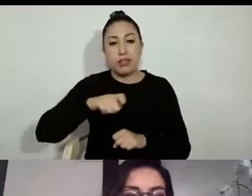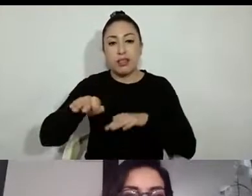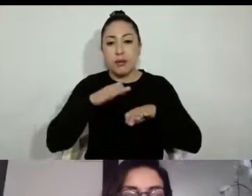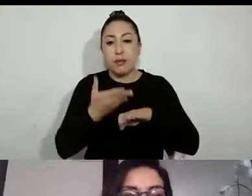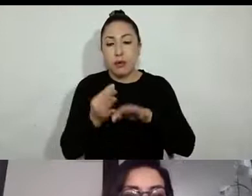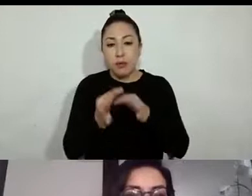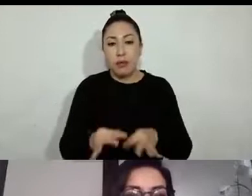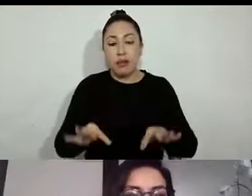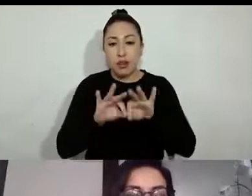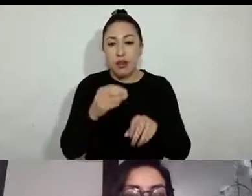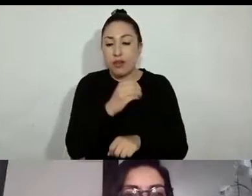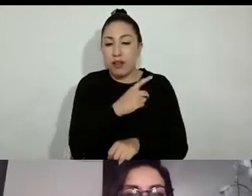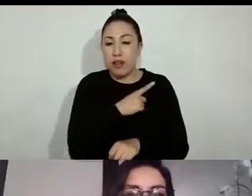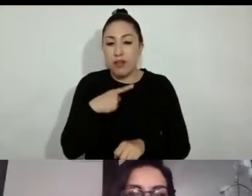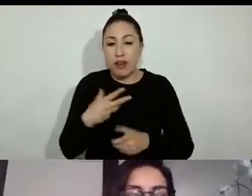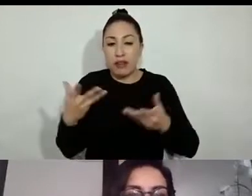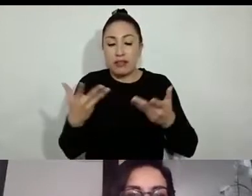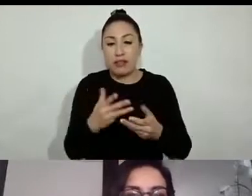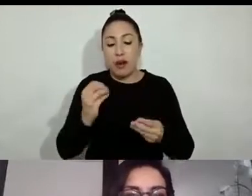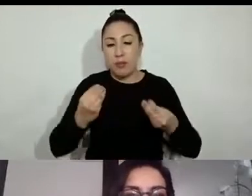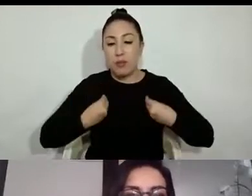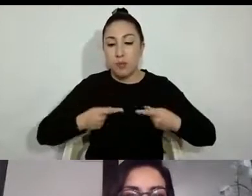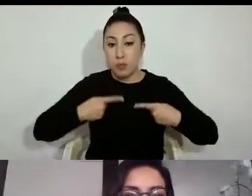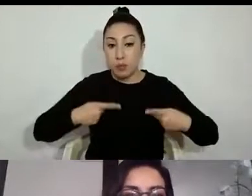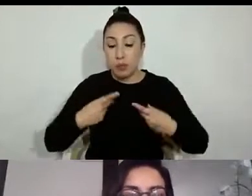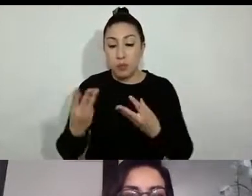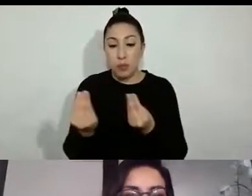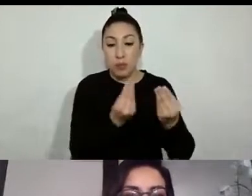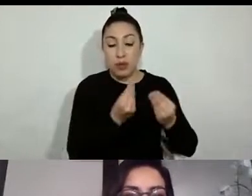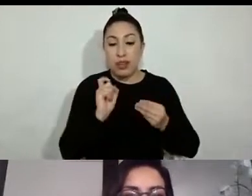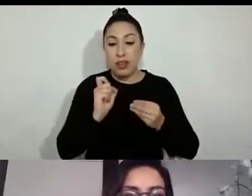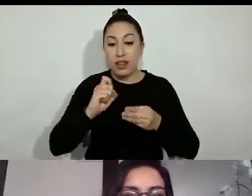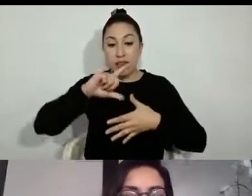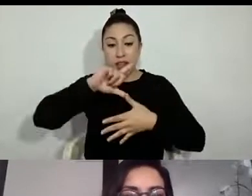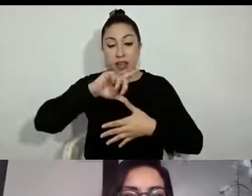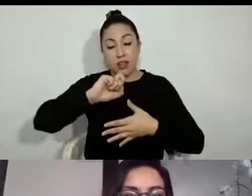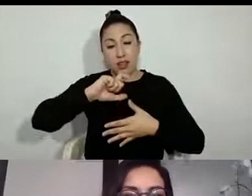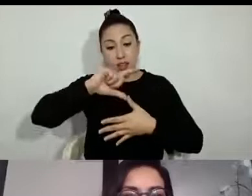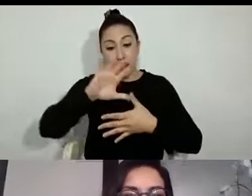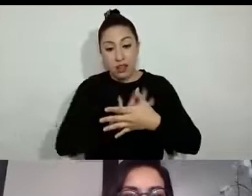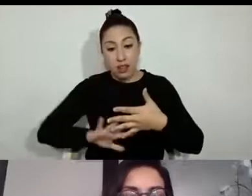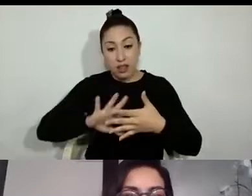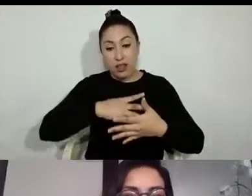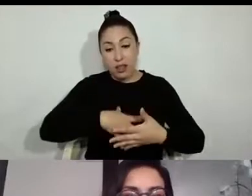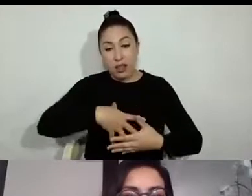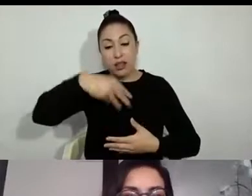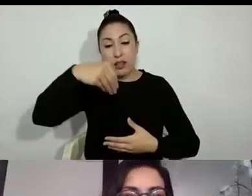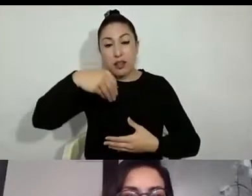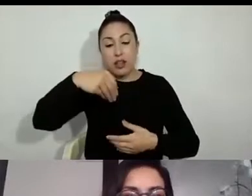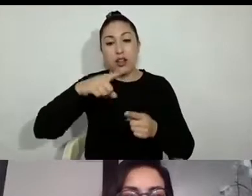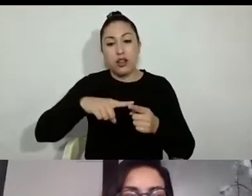sobre todo por las migraciones que de Centroamérica pasan por